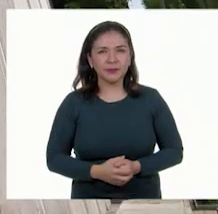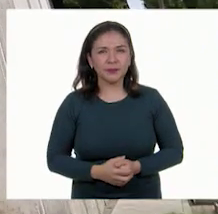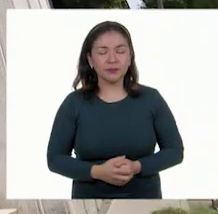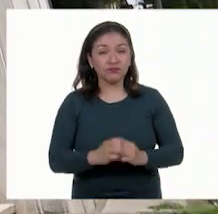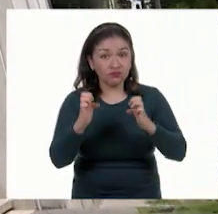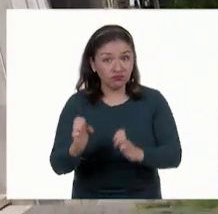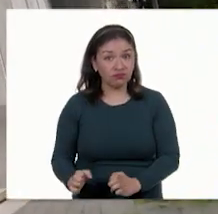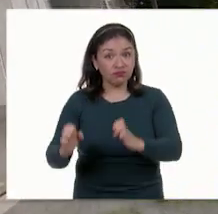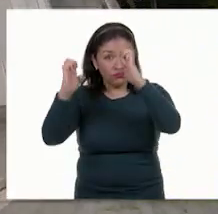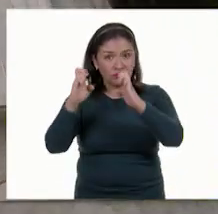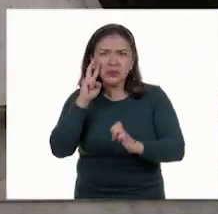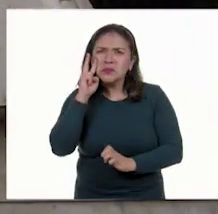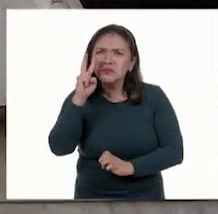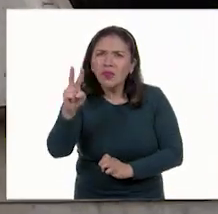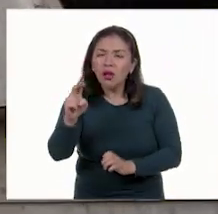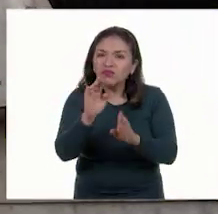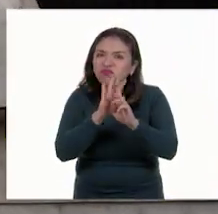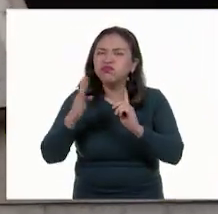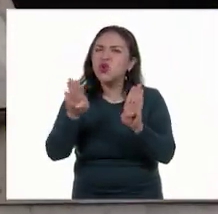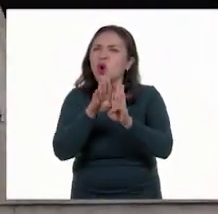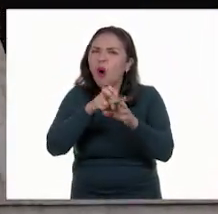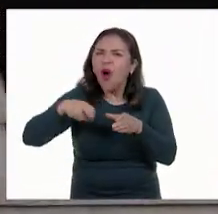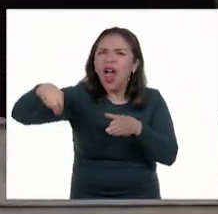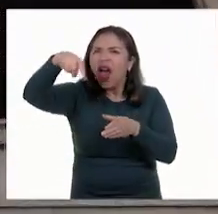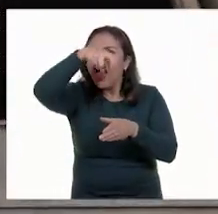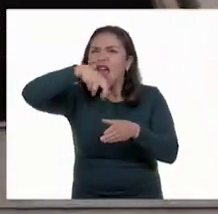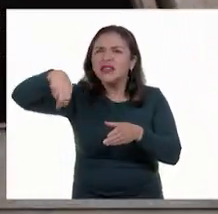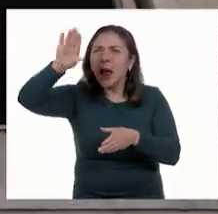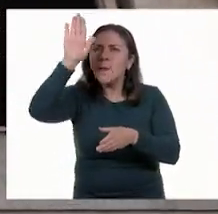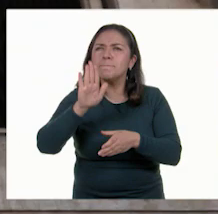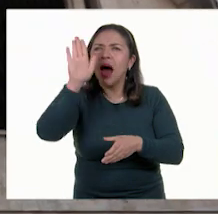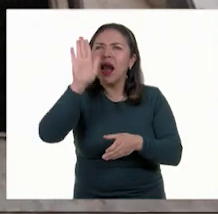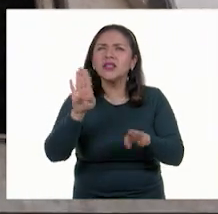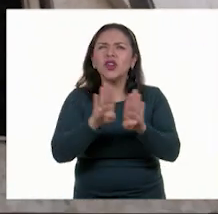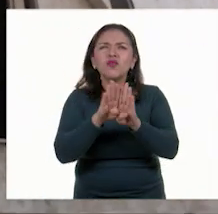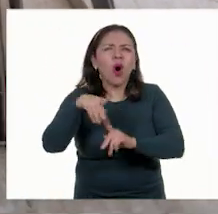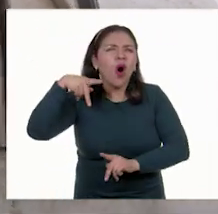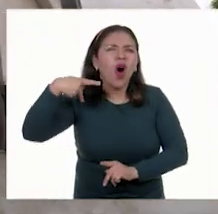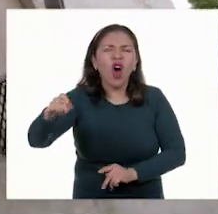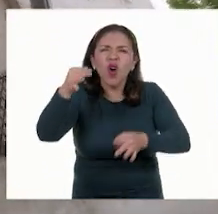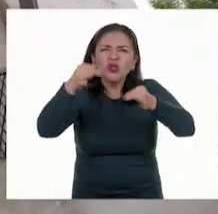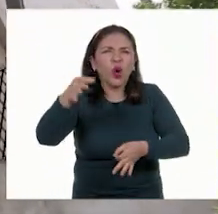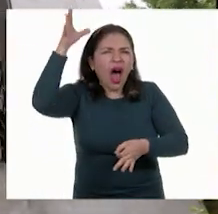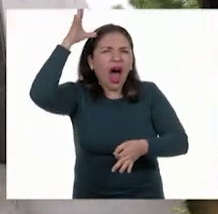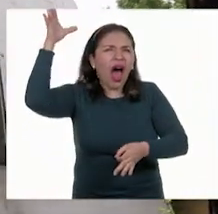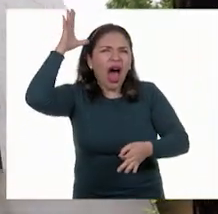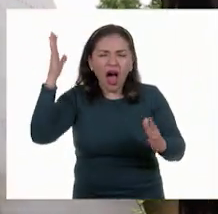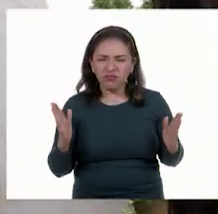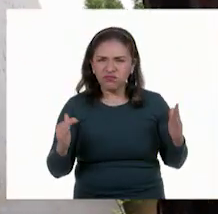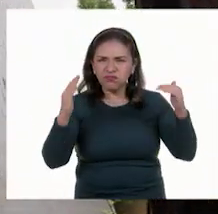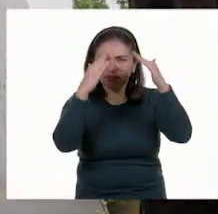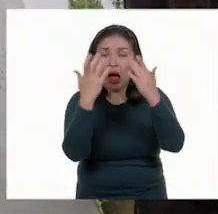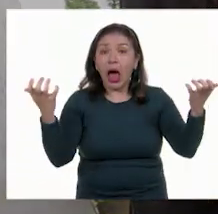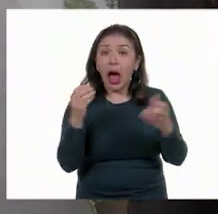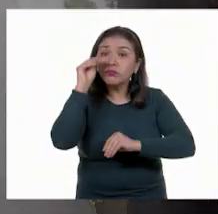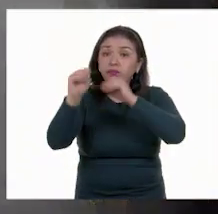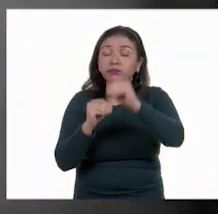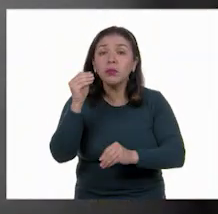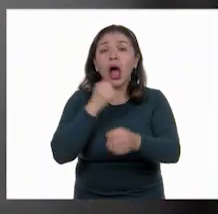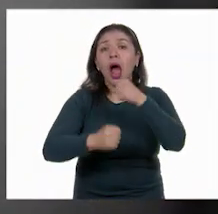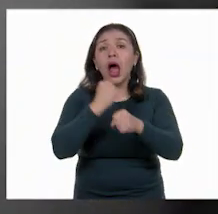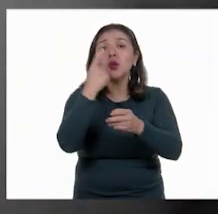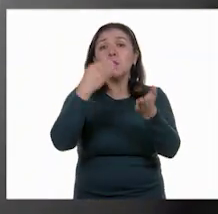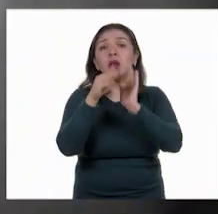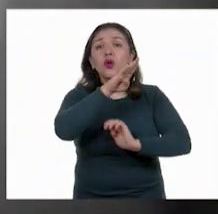El edificio, cuya fachada con formas escalonadas evocan a las construcciones prehispánicas, fue diseñado en 1966 por